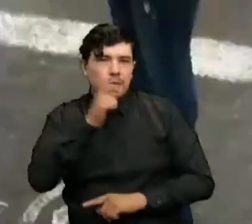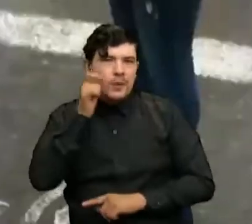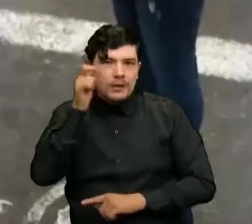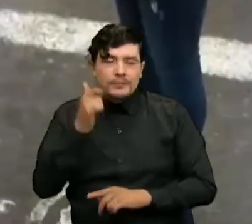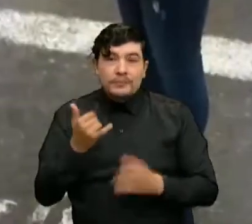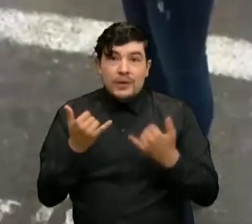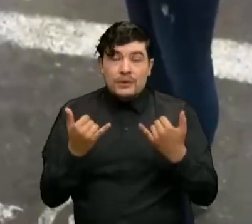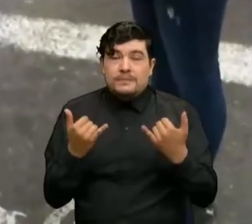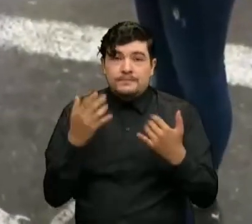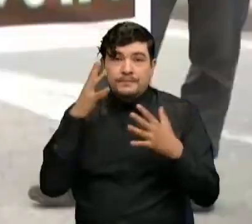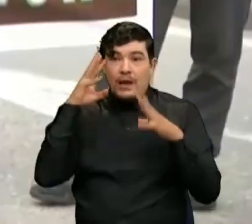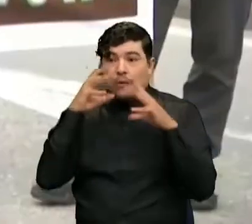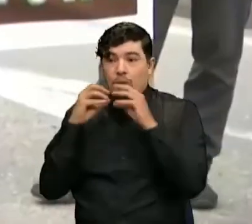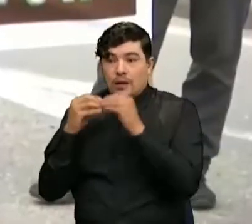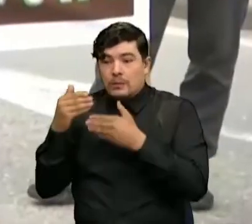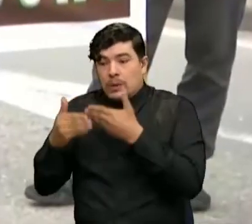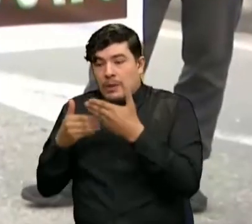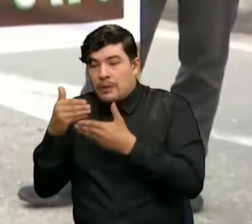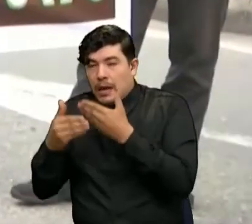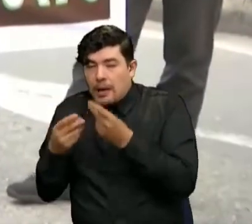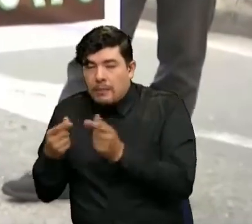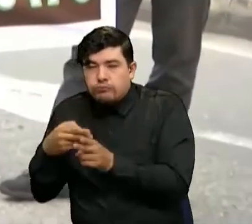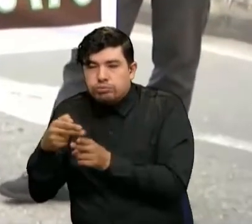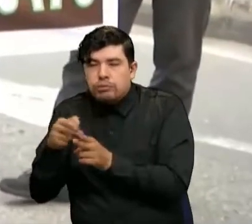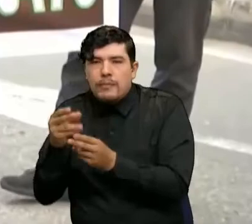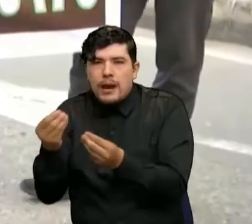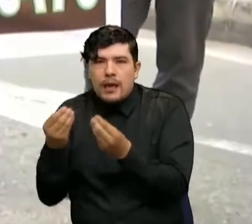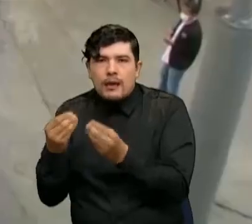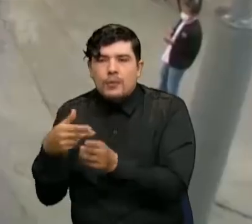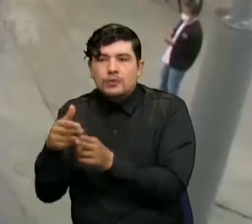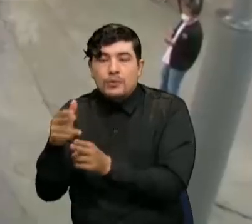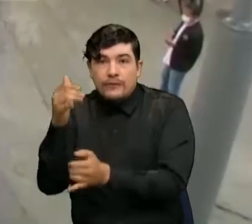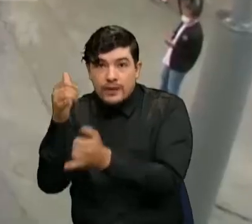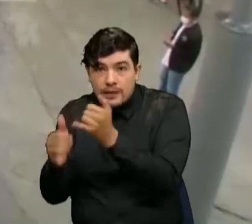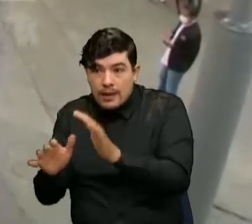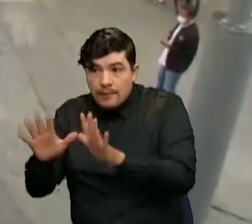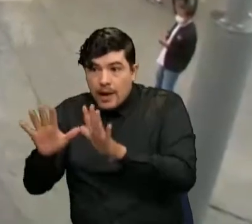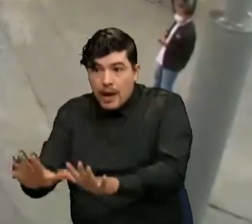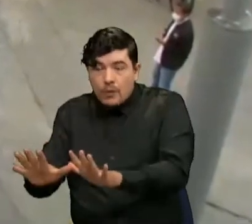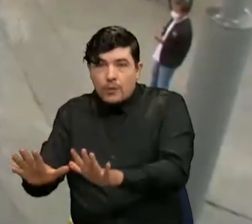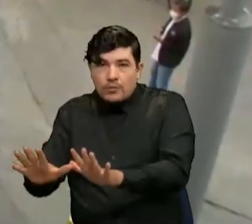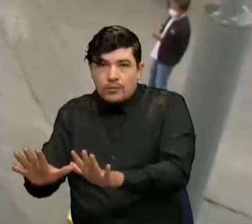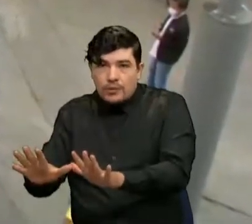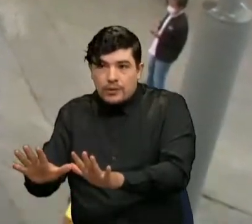menor tiempo posible, con el propósito de finalizar el paro y empezar a reactivar el país.